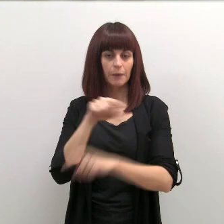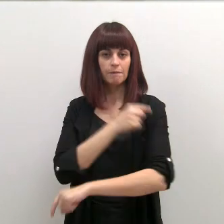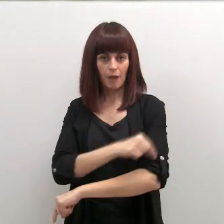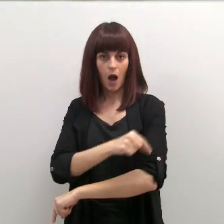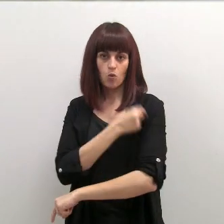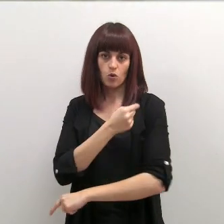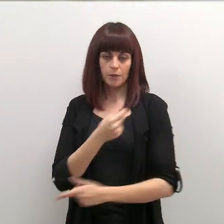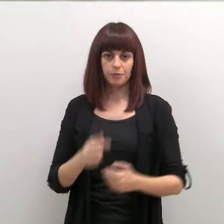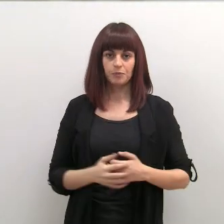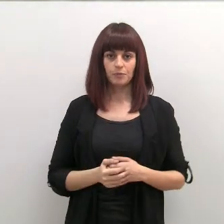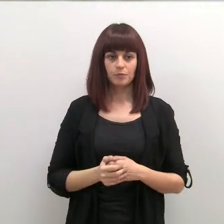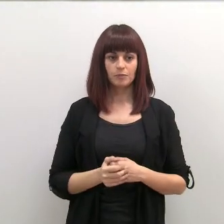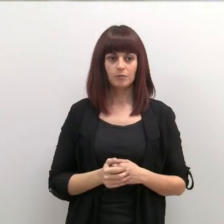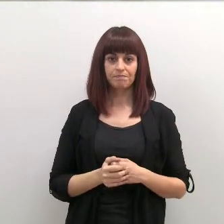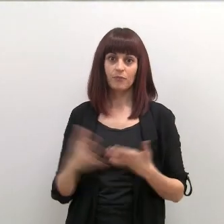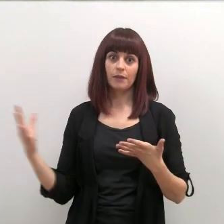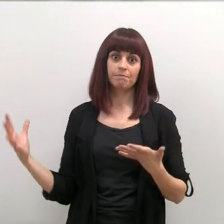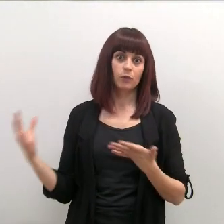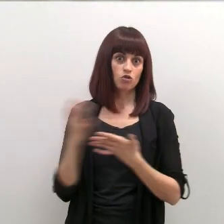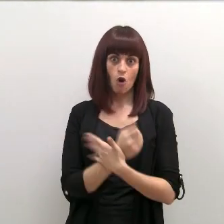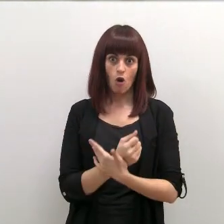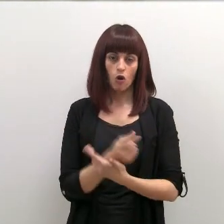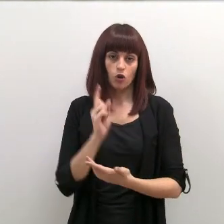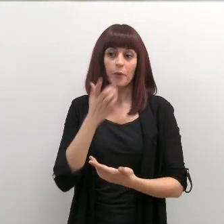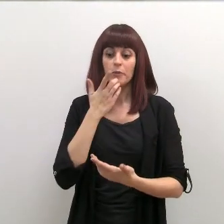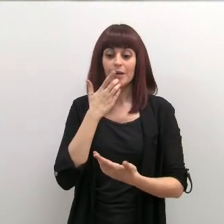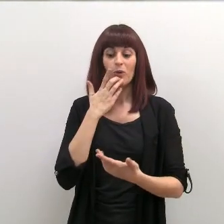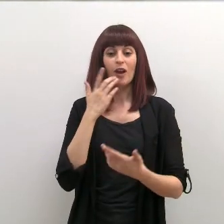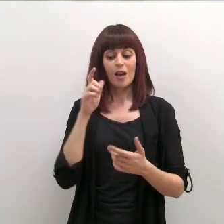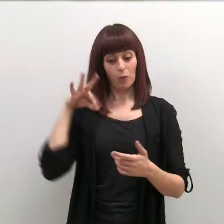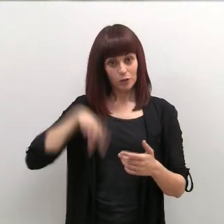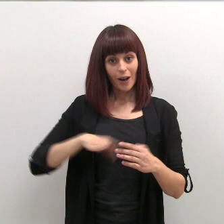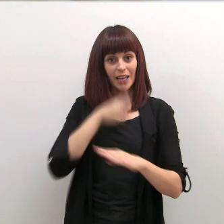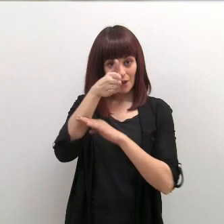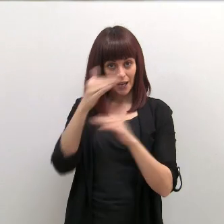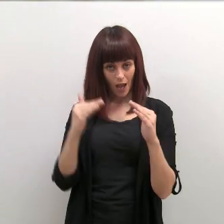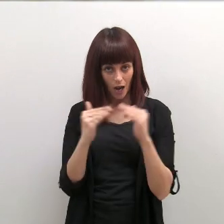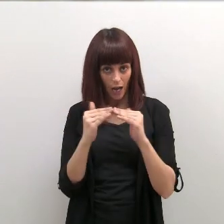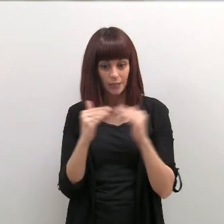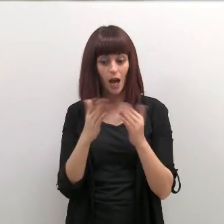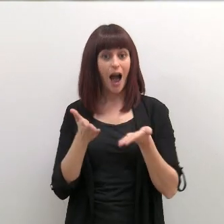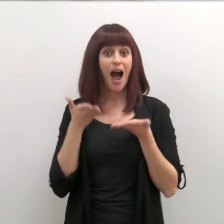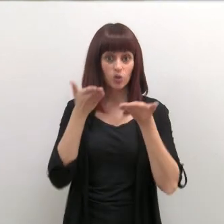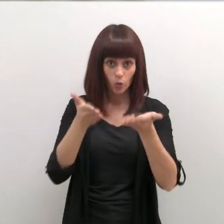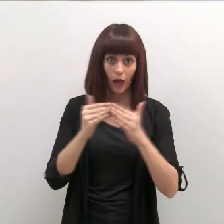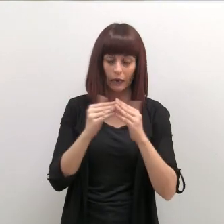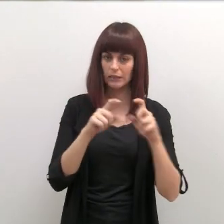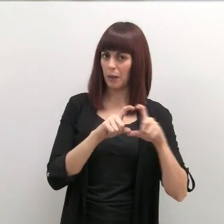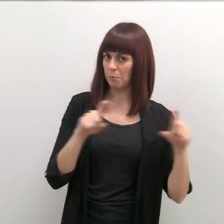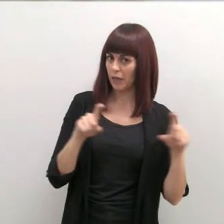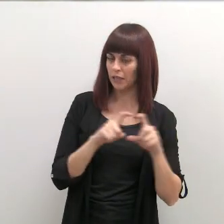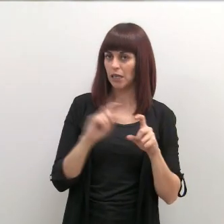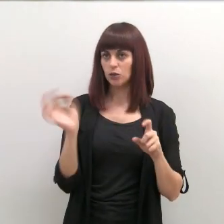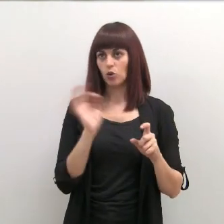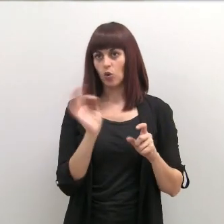que tenga contratada cada persona, pero sí, por ejemplo, a todos los de ayuda a domicilio, todo el personal de ayuda a domicilio que está tanto en empresas